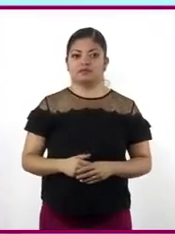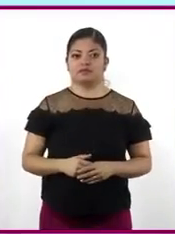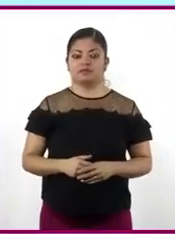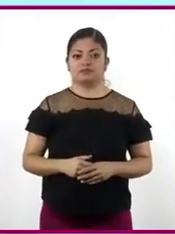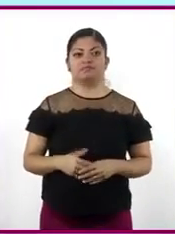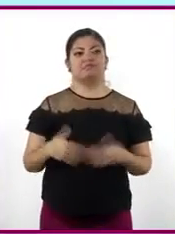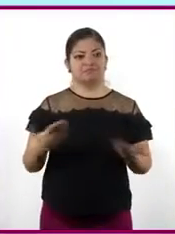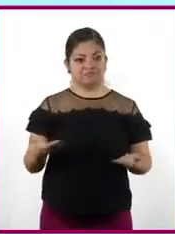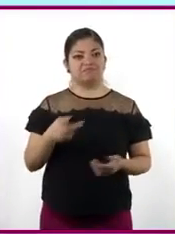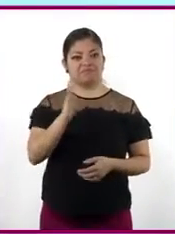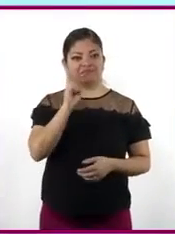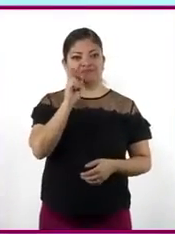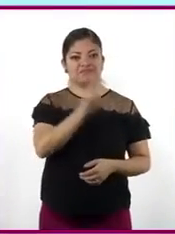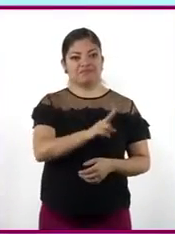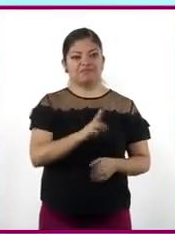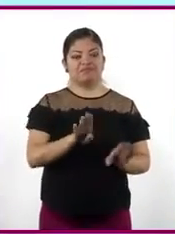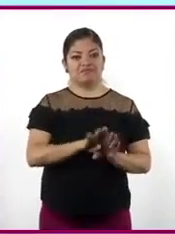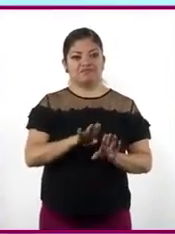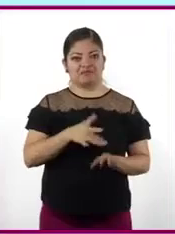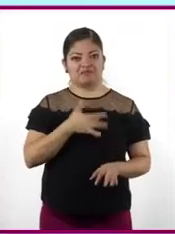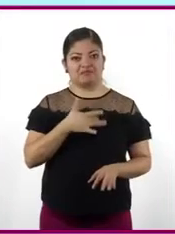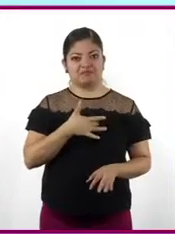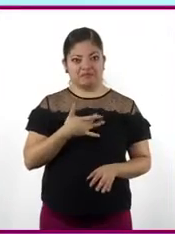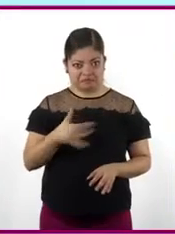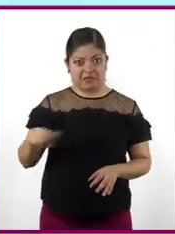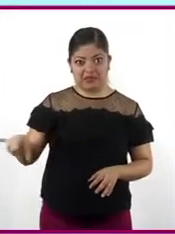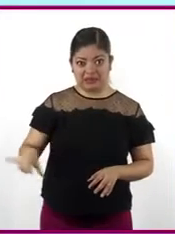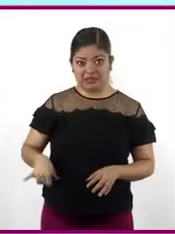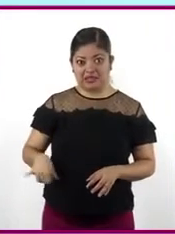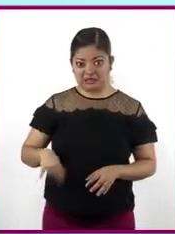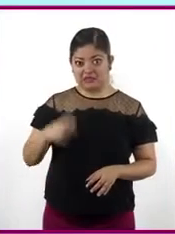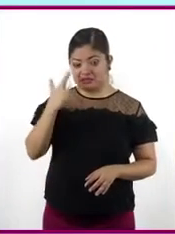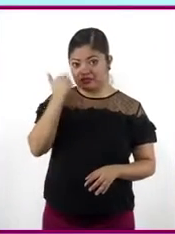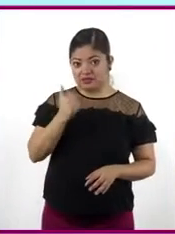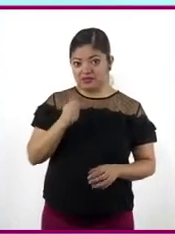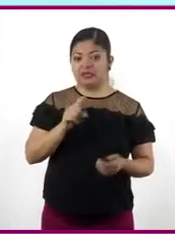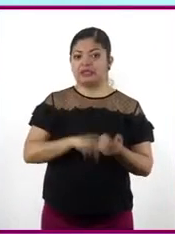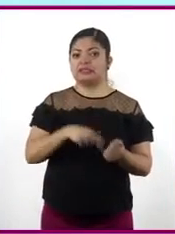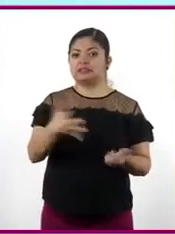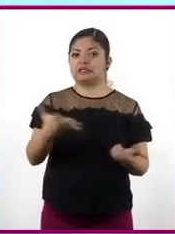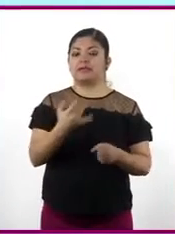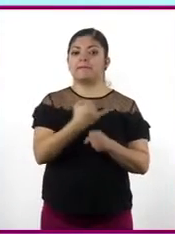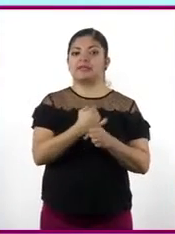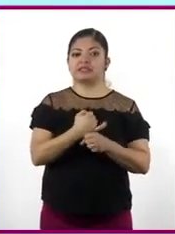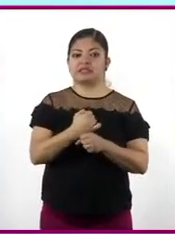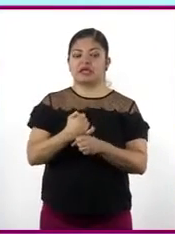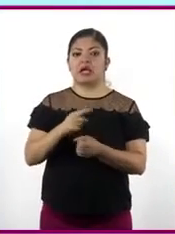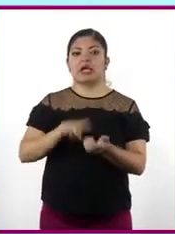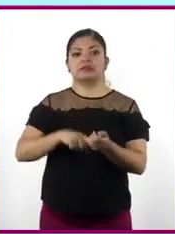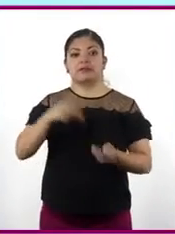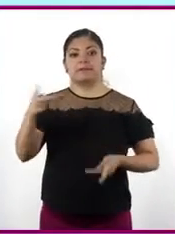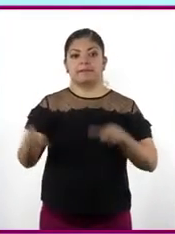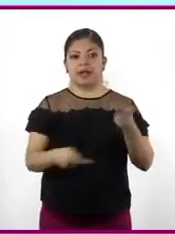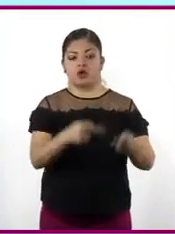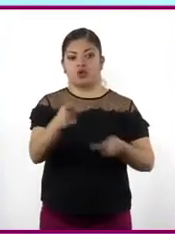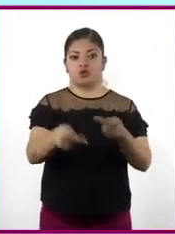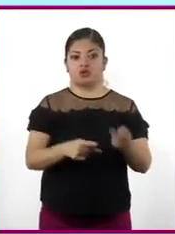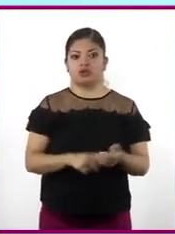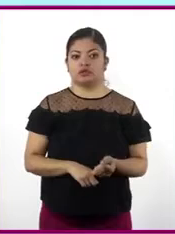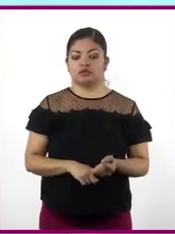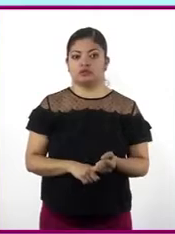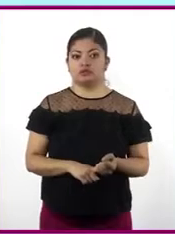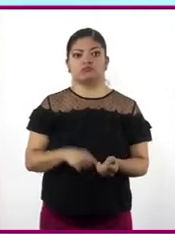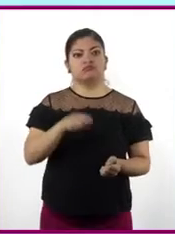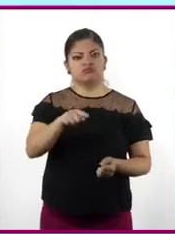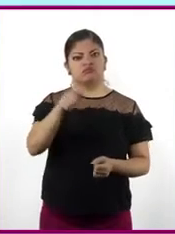¿Qué les pareció el contenido? Interesante, ¿verdad? Guiar nuestra investigación a través de preguntas. Las